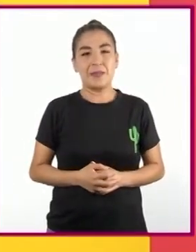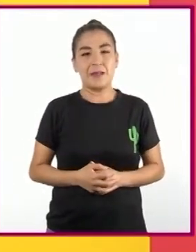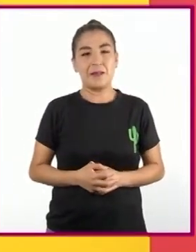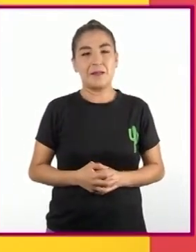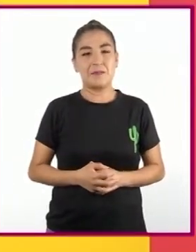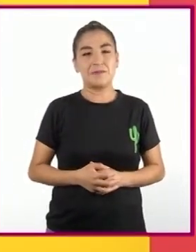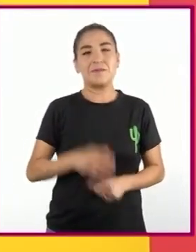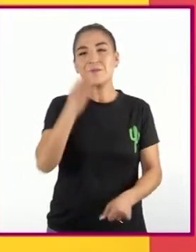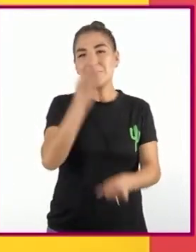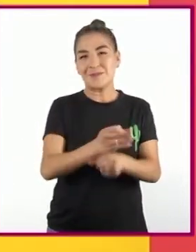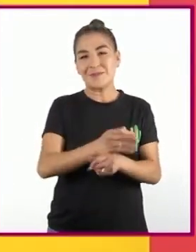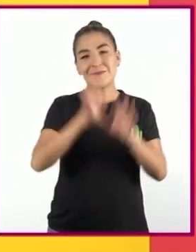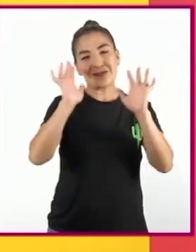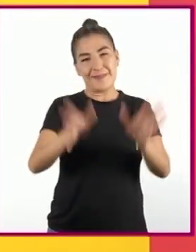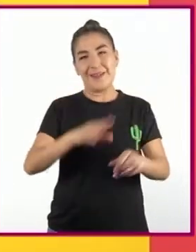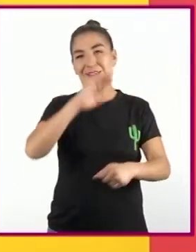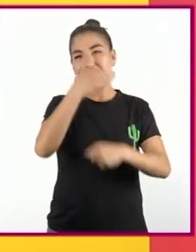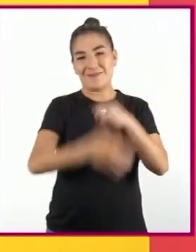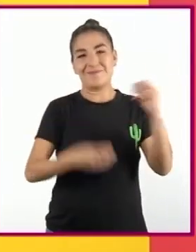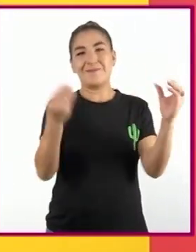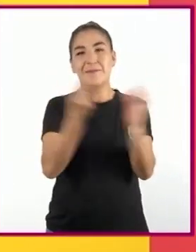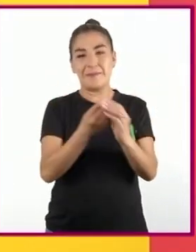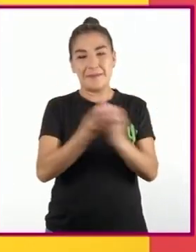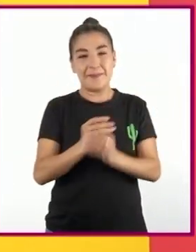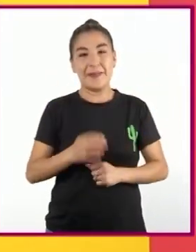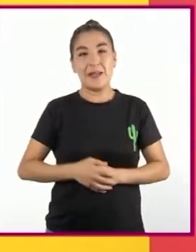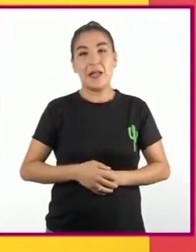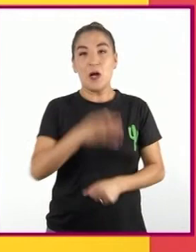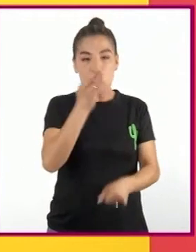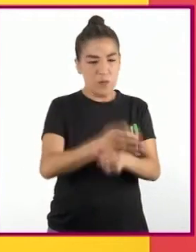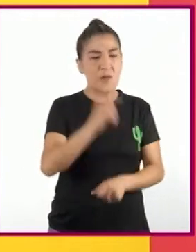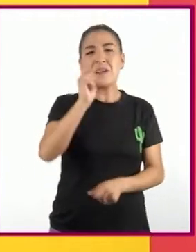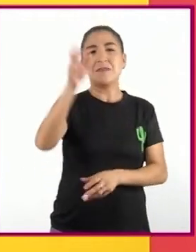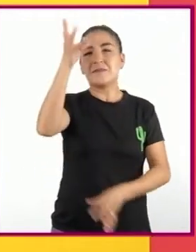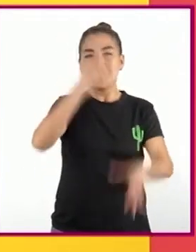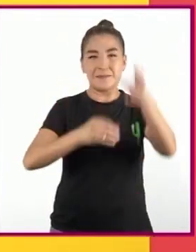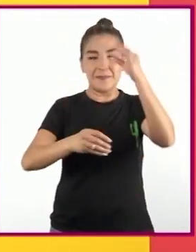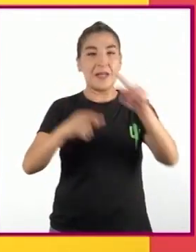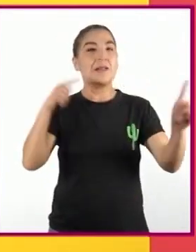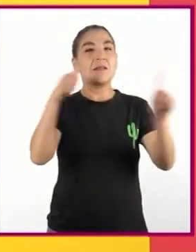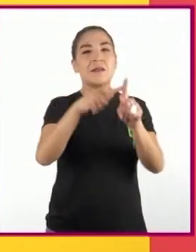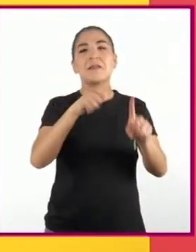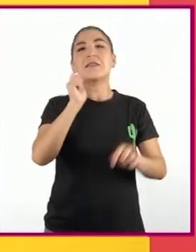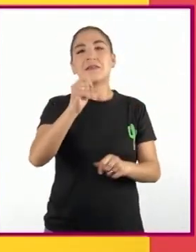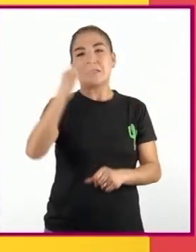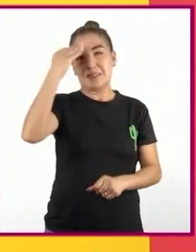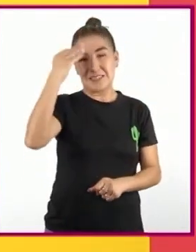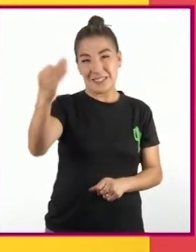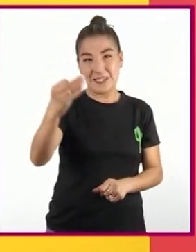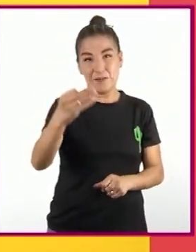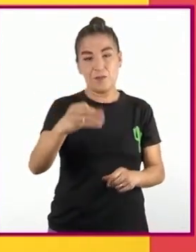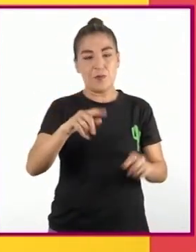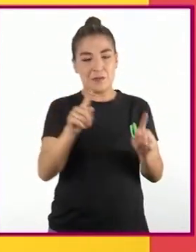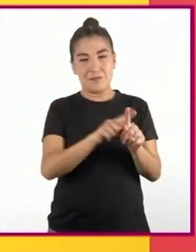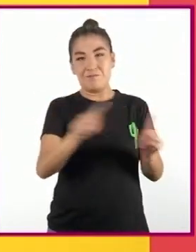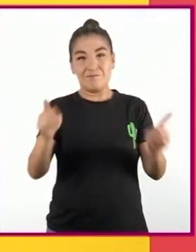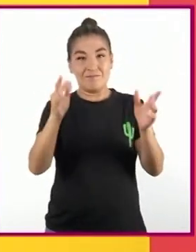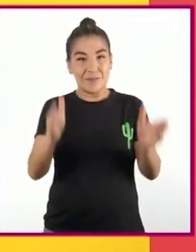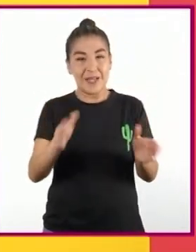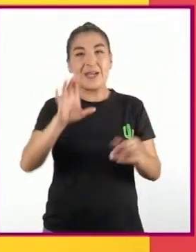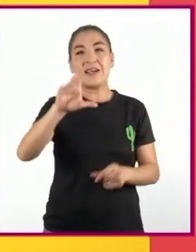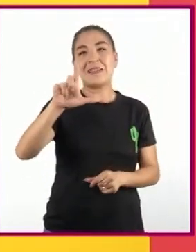Hemos llegado al final de la sesión. En ella aprendimos que la etapa final del periodo clásico,